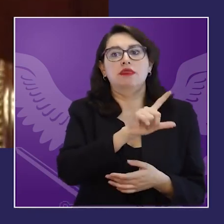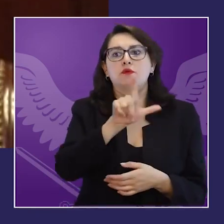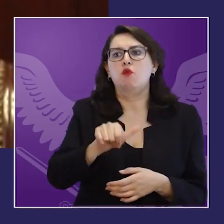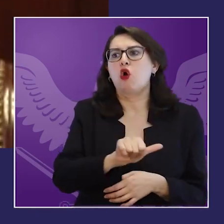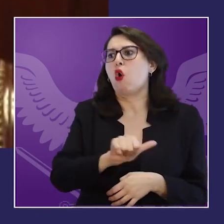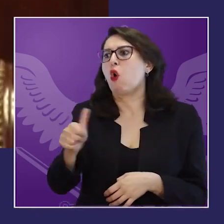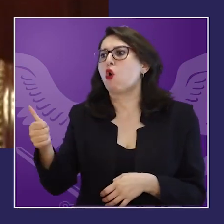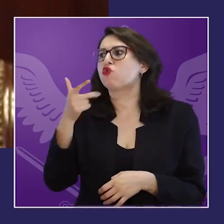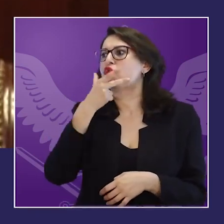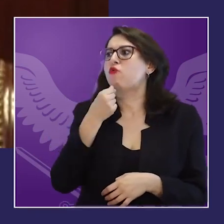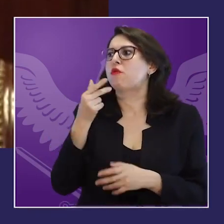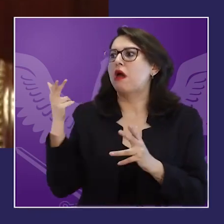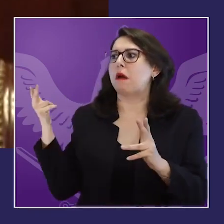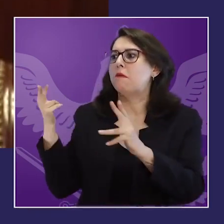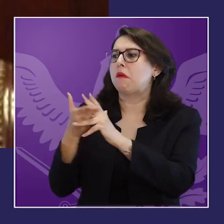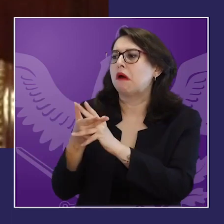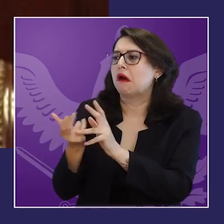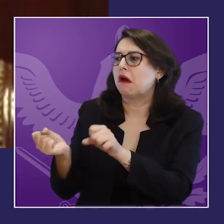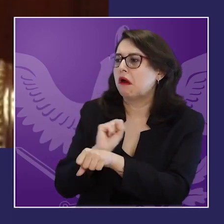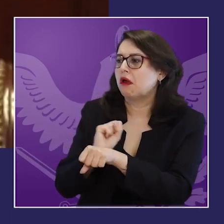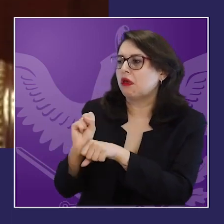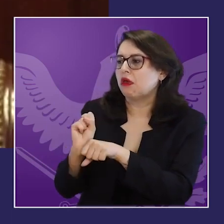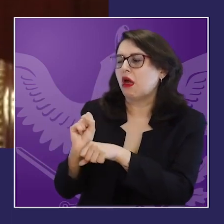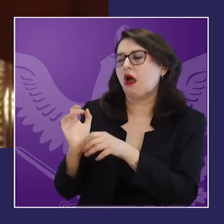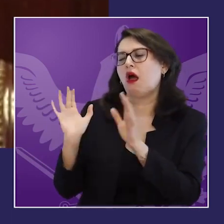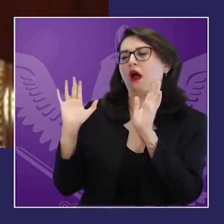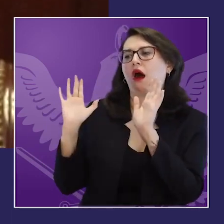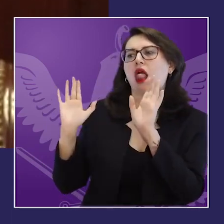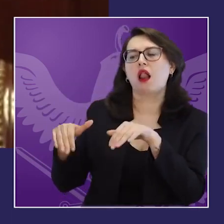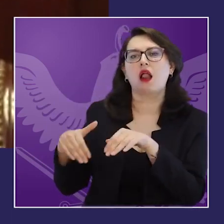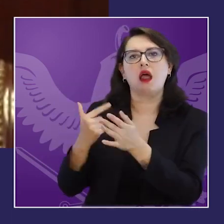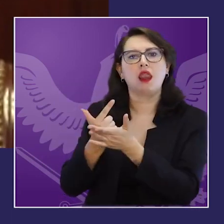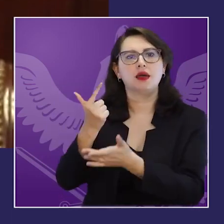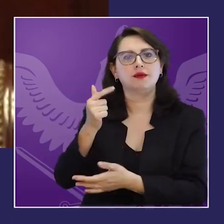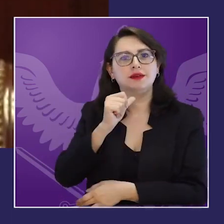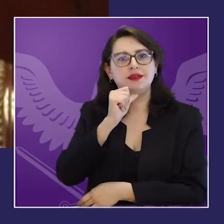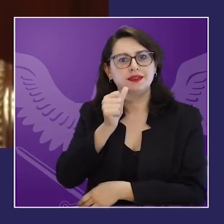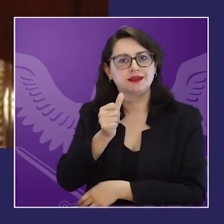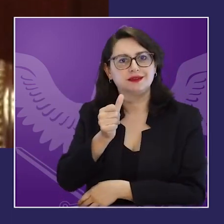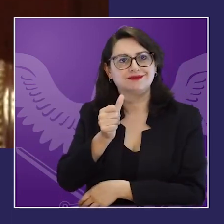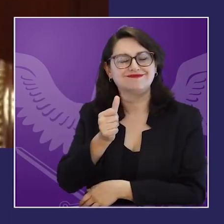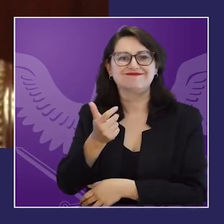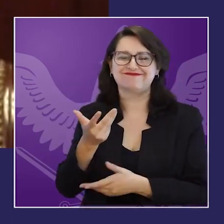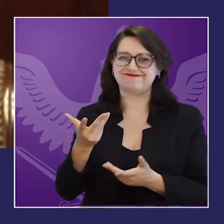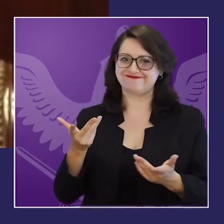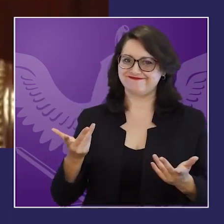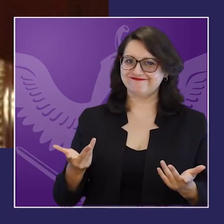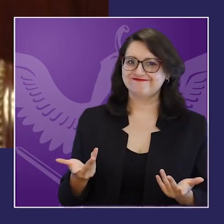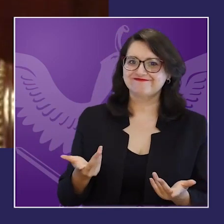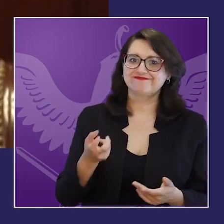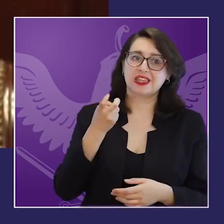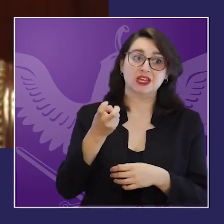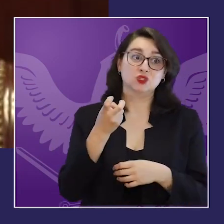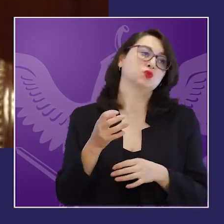delitos que socialmente y que incluso nosotras consideramos menos graves, ¿sí? Eso con el derecho penal. Con las